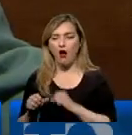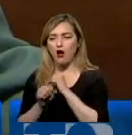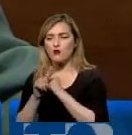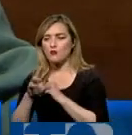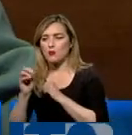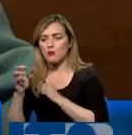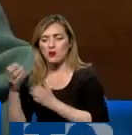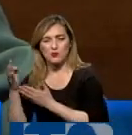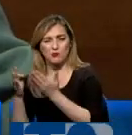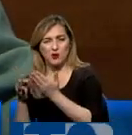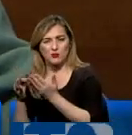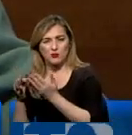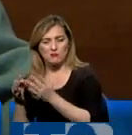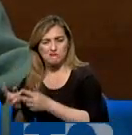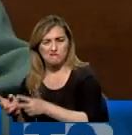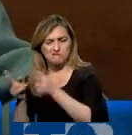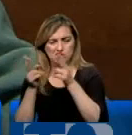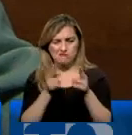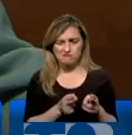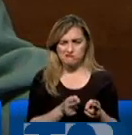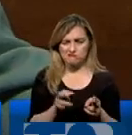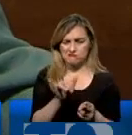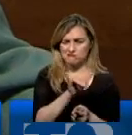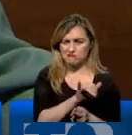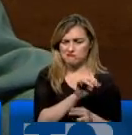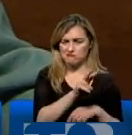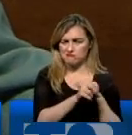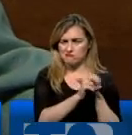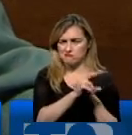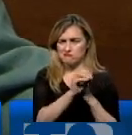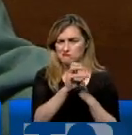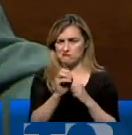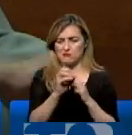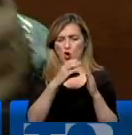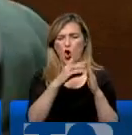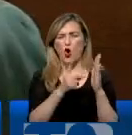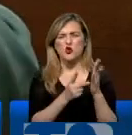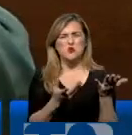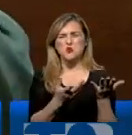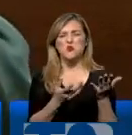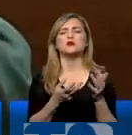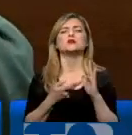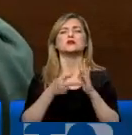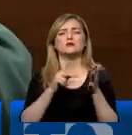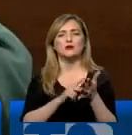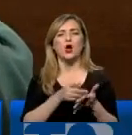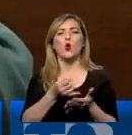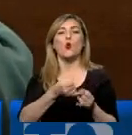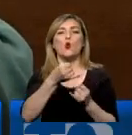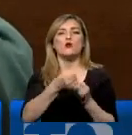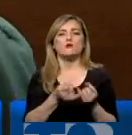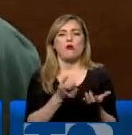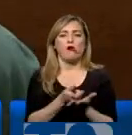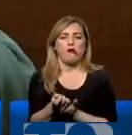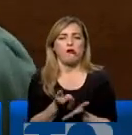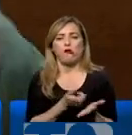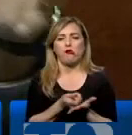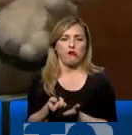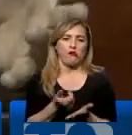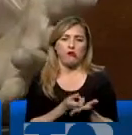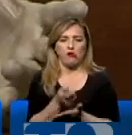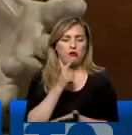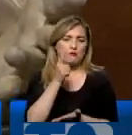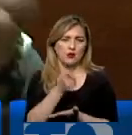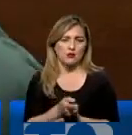2020 que el presupuesto codificado el 2020. El codificado es el que va a terminar utilizándose, el